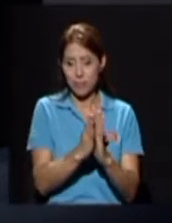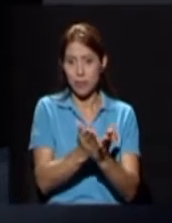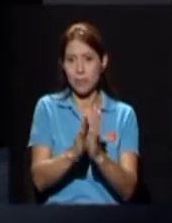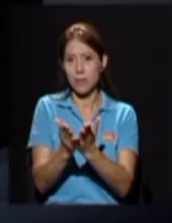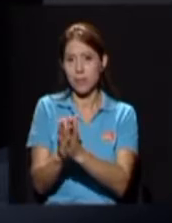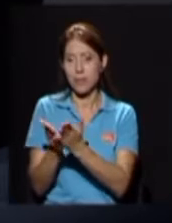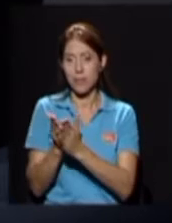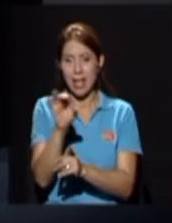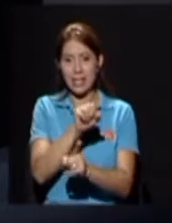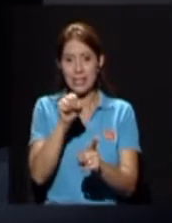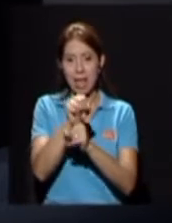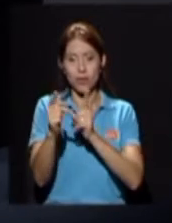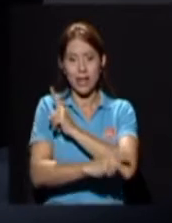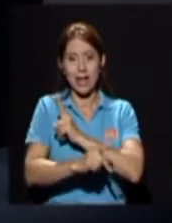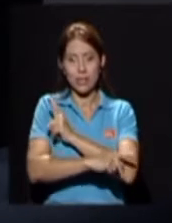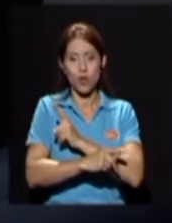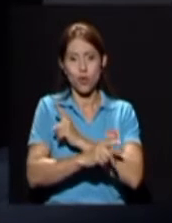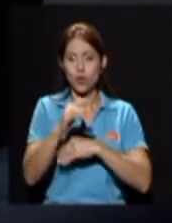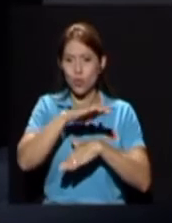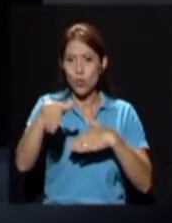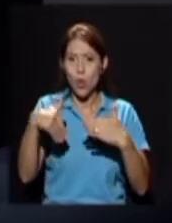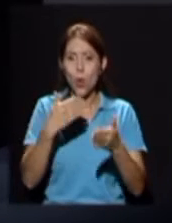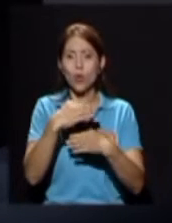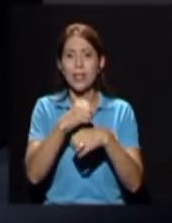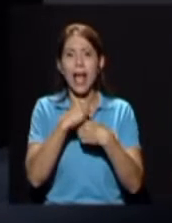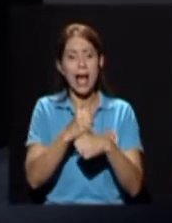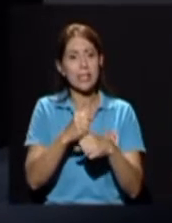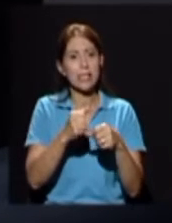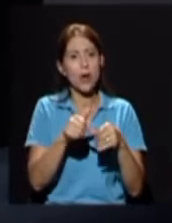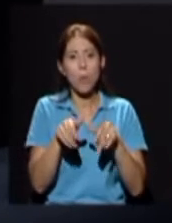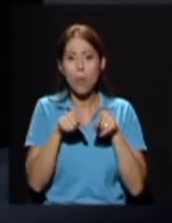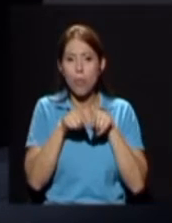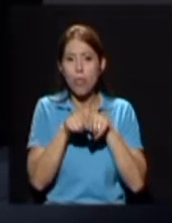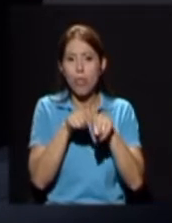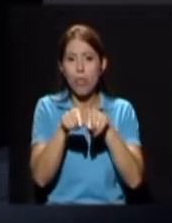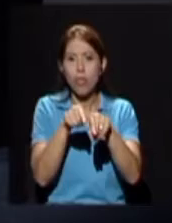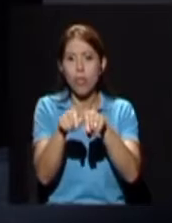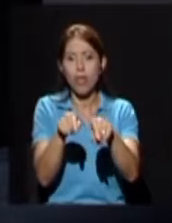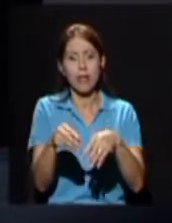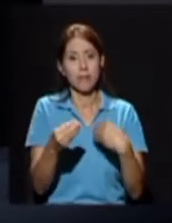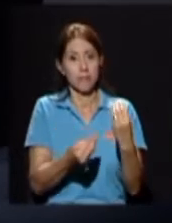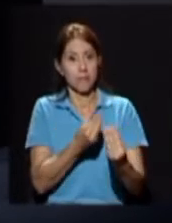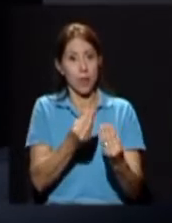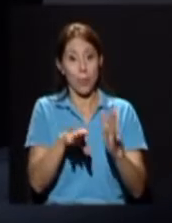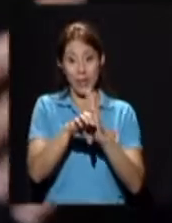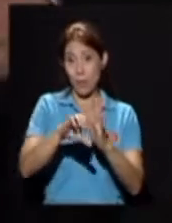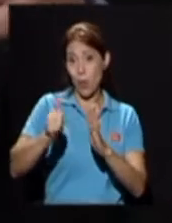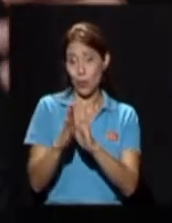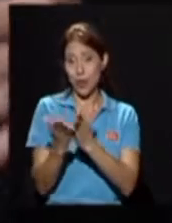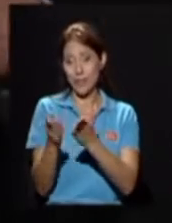alrededor de qué tamaño tuvo comparado con el Estado de la Región, que es